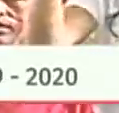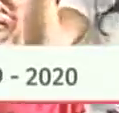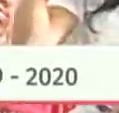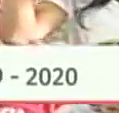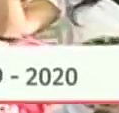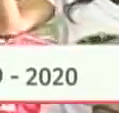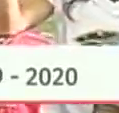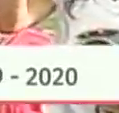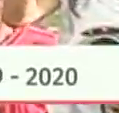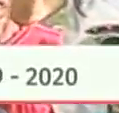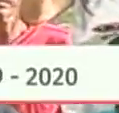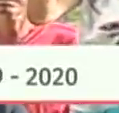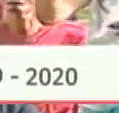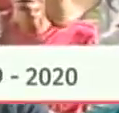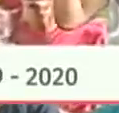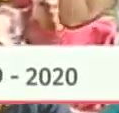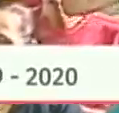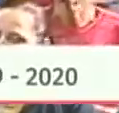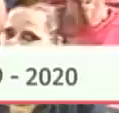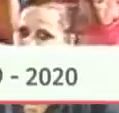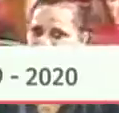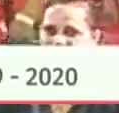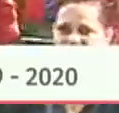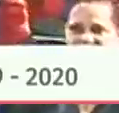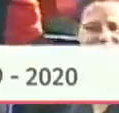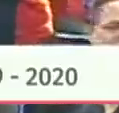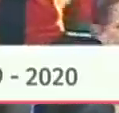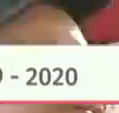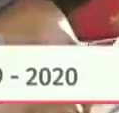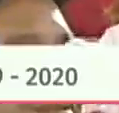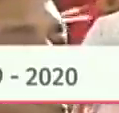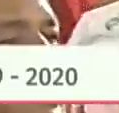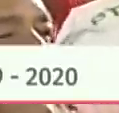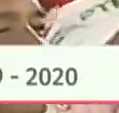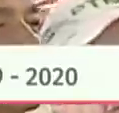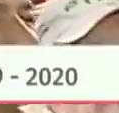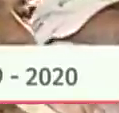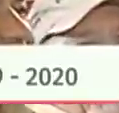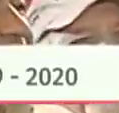García nos recibió.